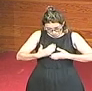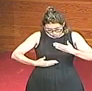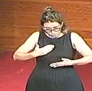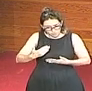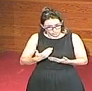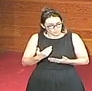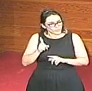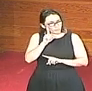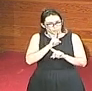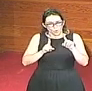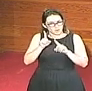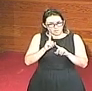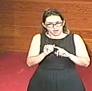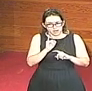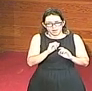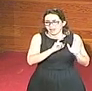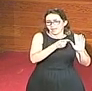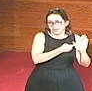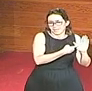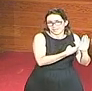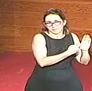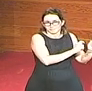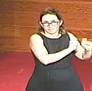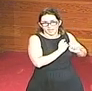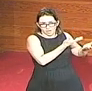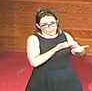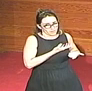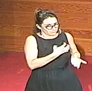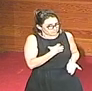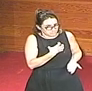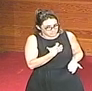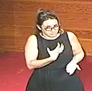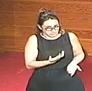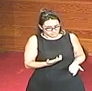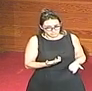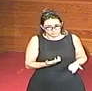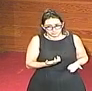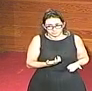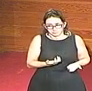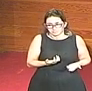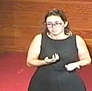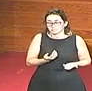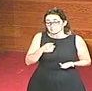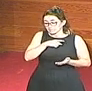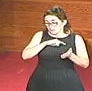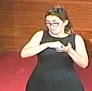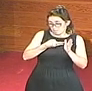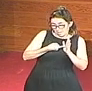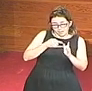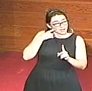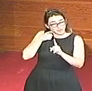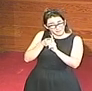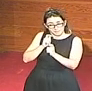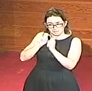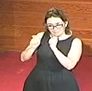resolver con una ley europea, por desgracia, ¿no? Solo. Lo quieren ir implementando, este plan, para ayudar a la prensa